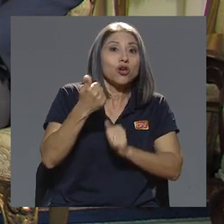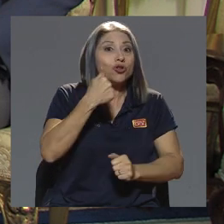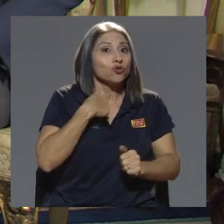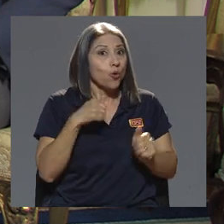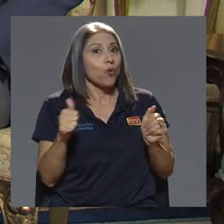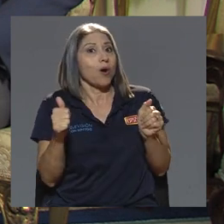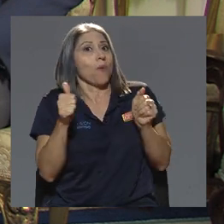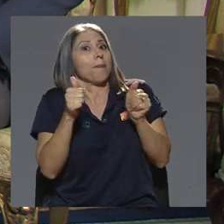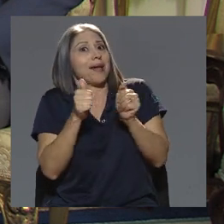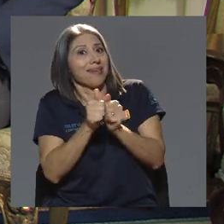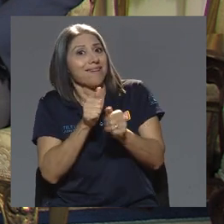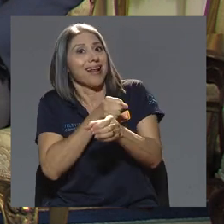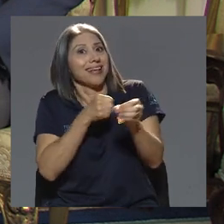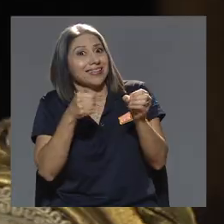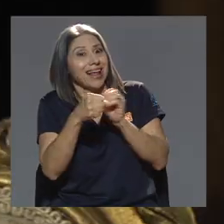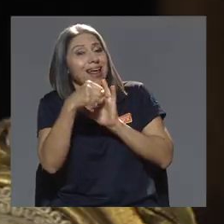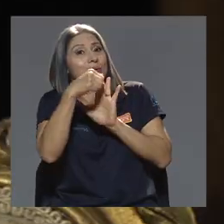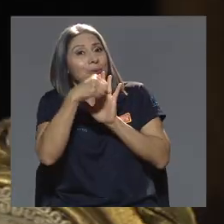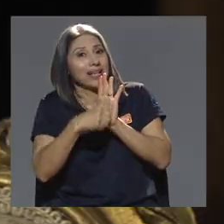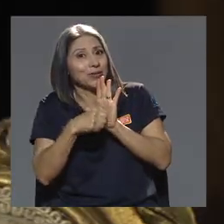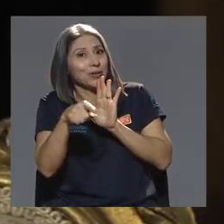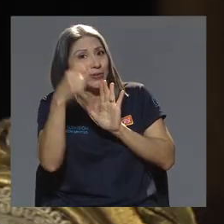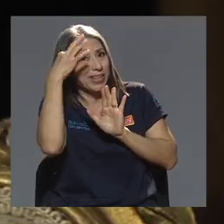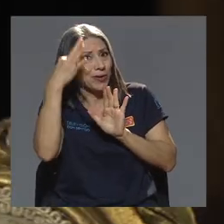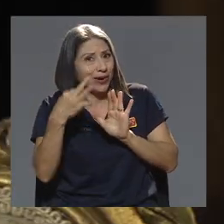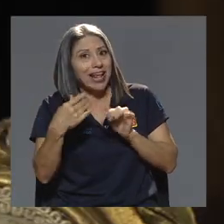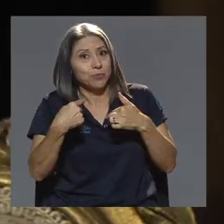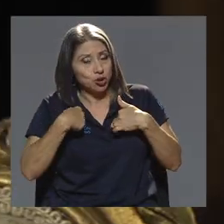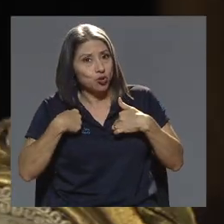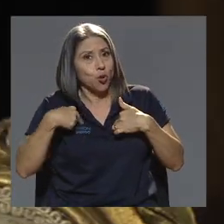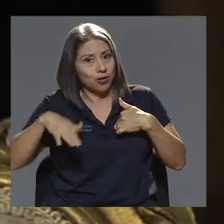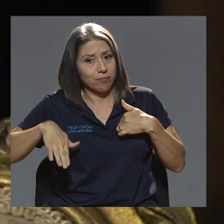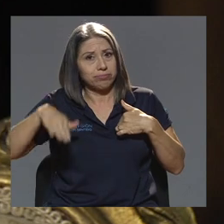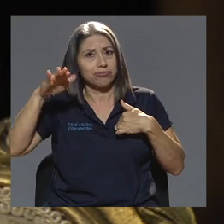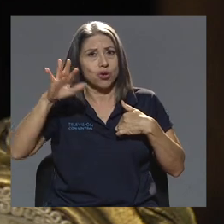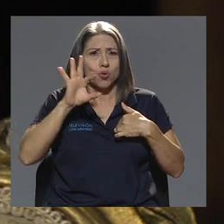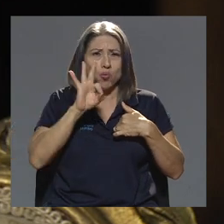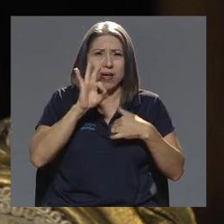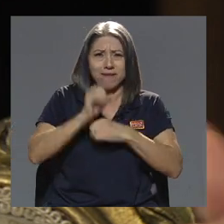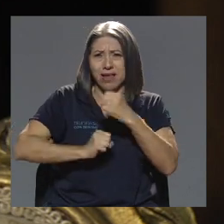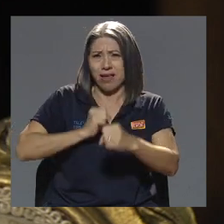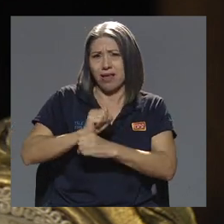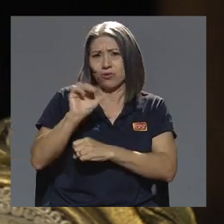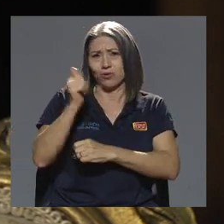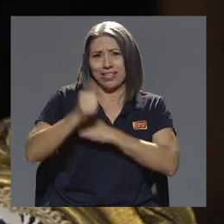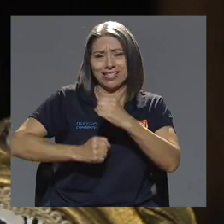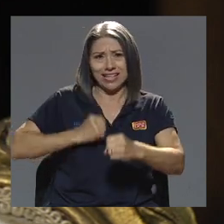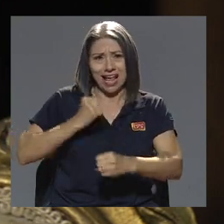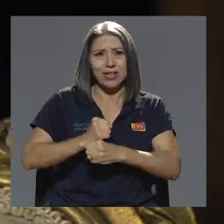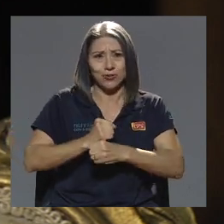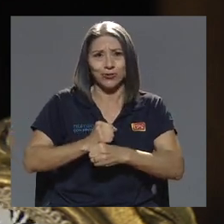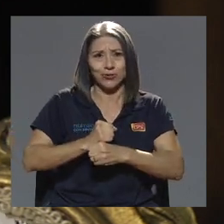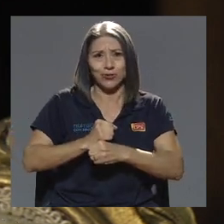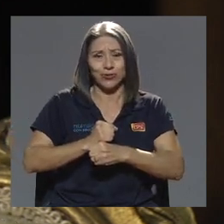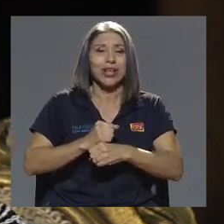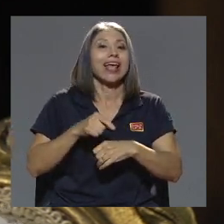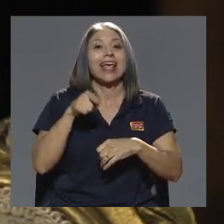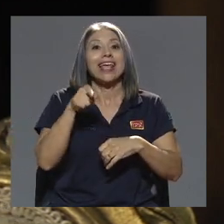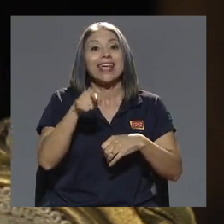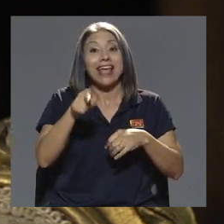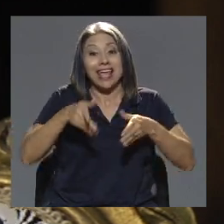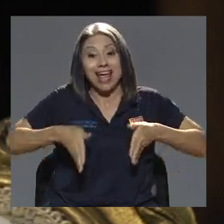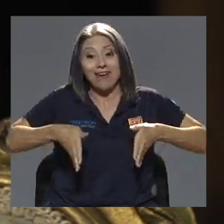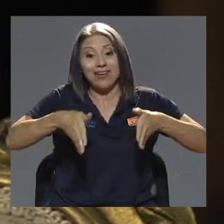operaciones, aunque ustedes no lo crean. Sí. Yo tenía 9, 10 años, y mi papá, había un hospital a la par de, allá en